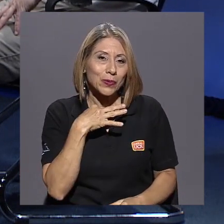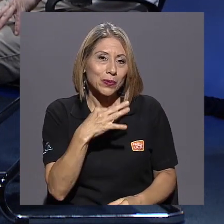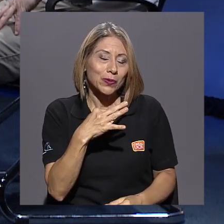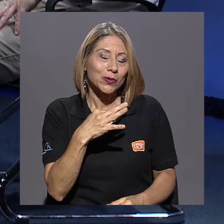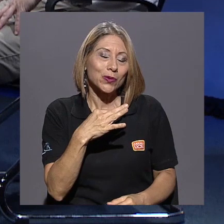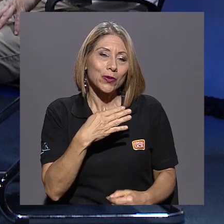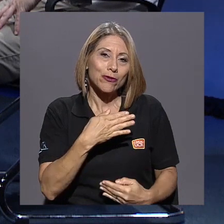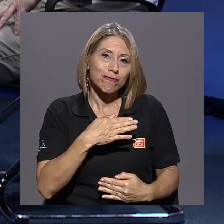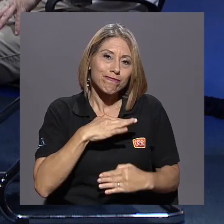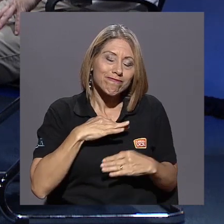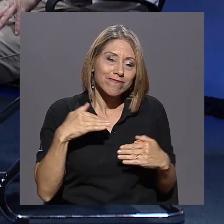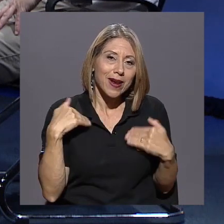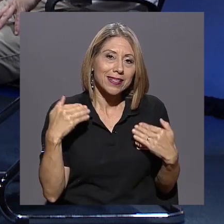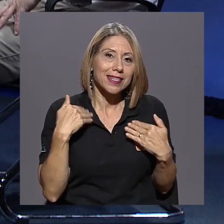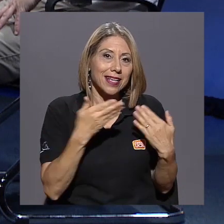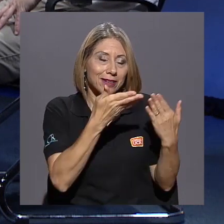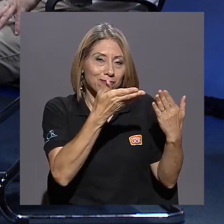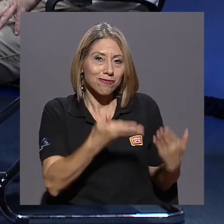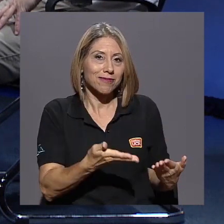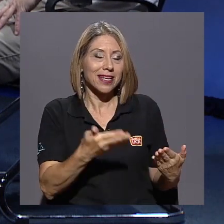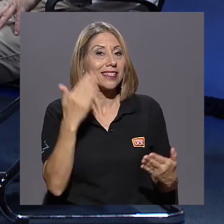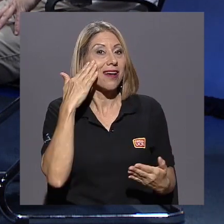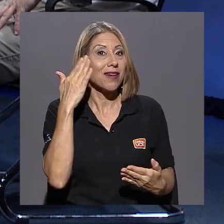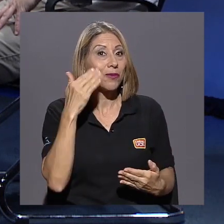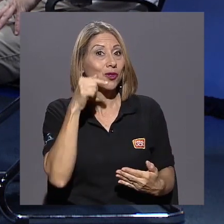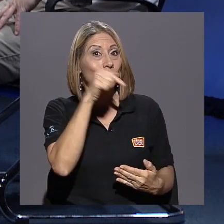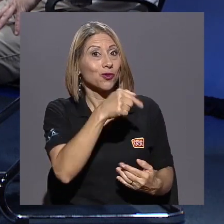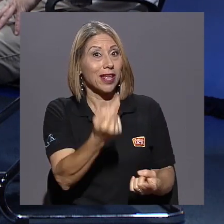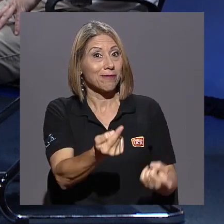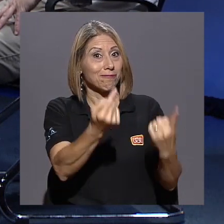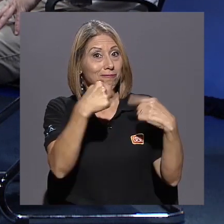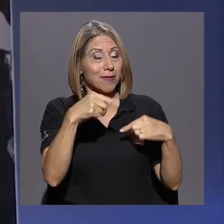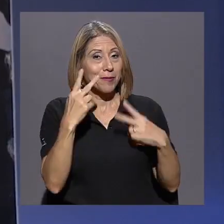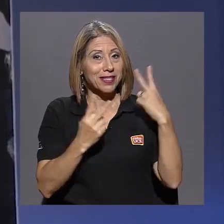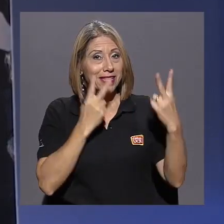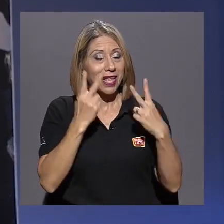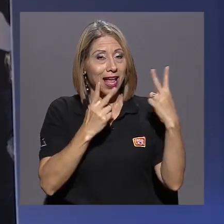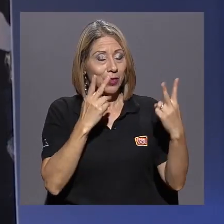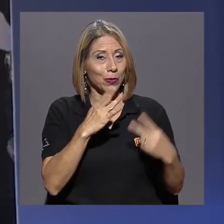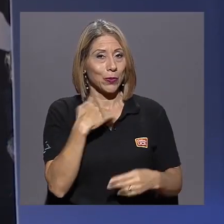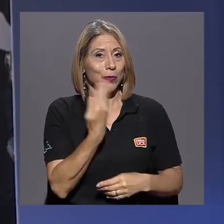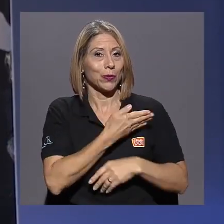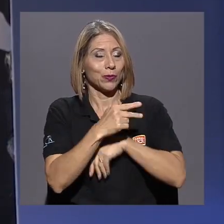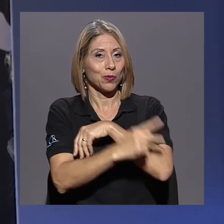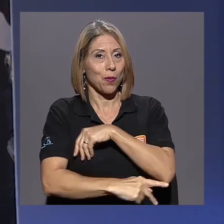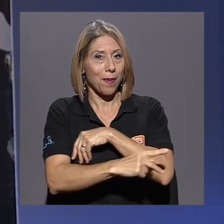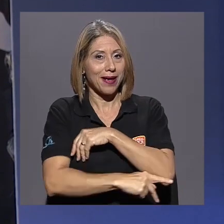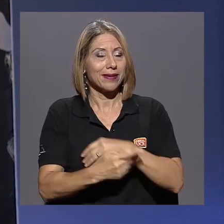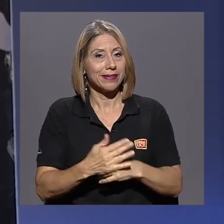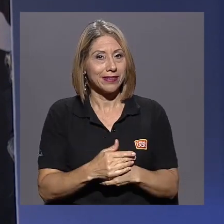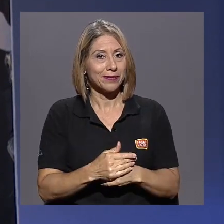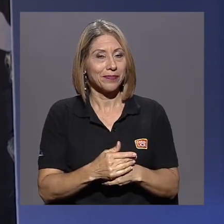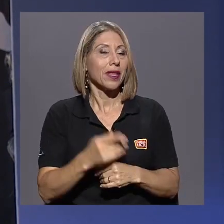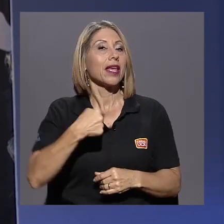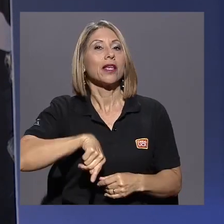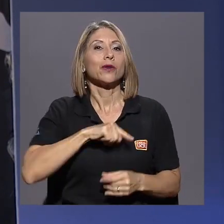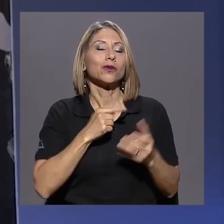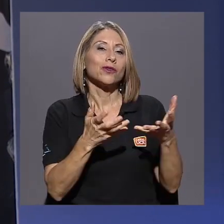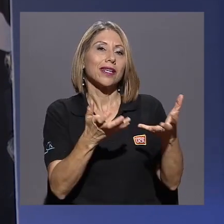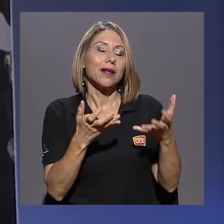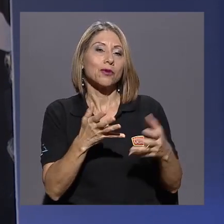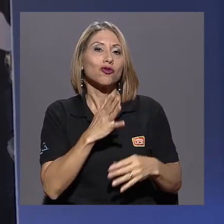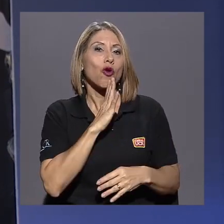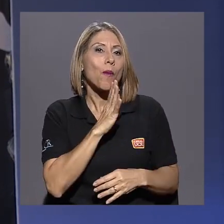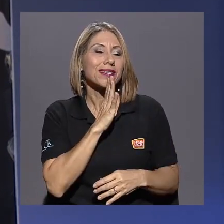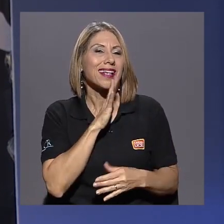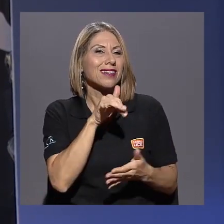un gran placer tenerlos sabemos que está visitando nuestro país verdad y justamente queremos conversar sobre